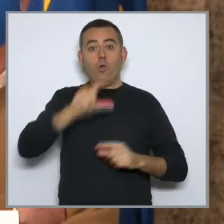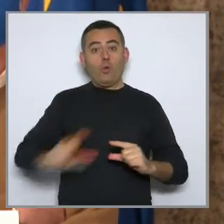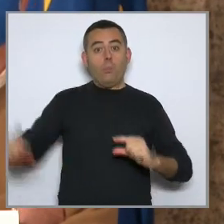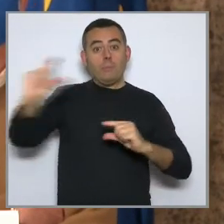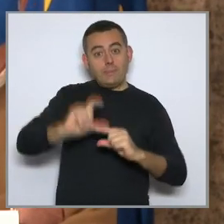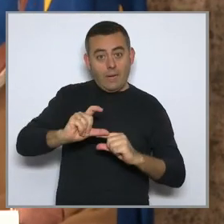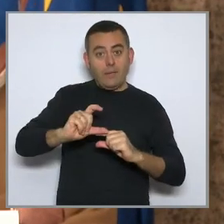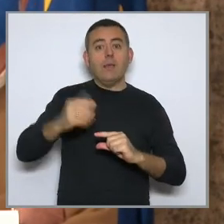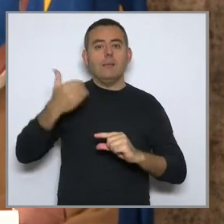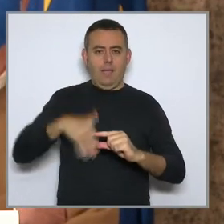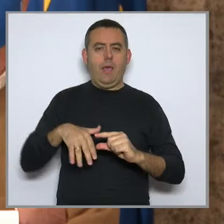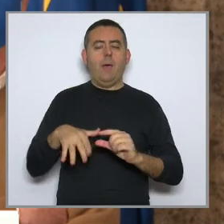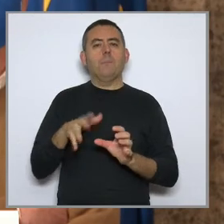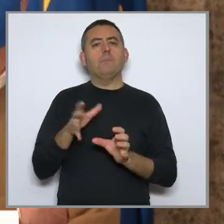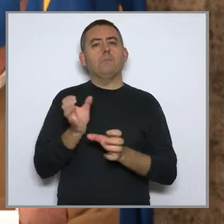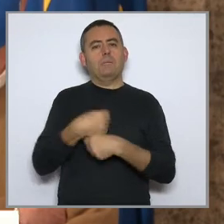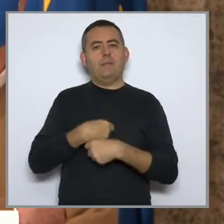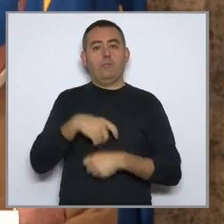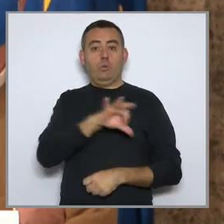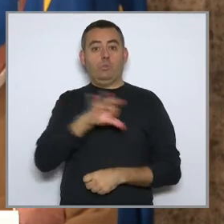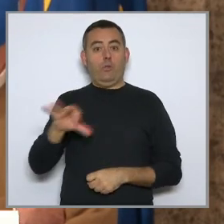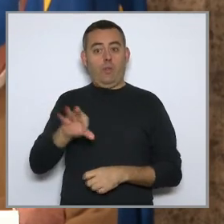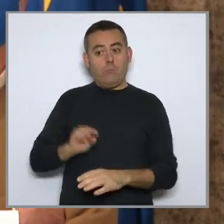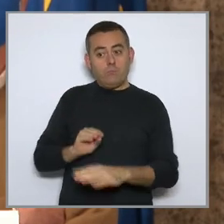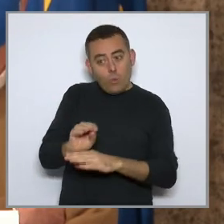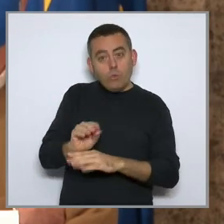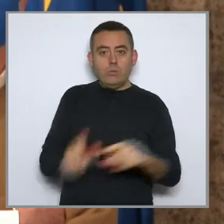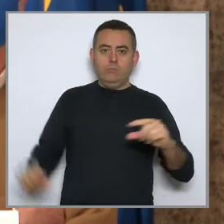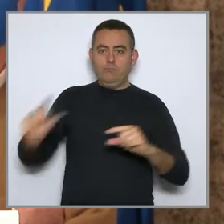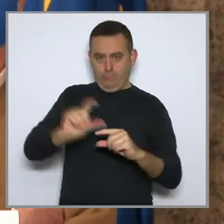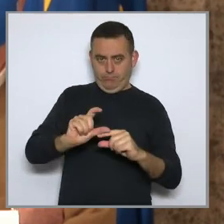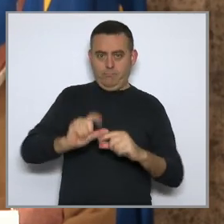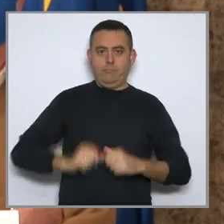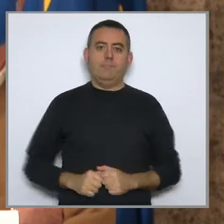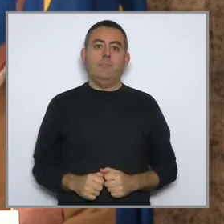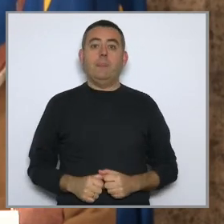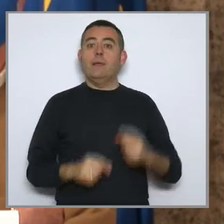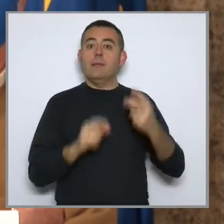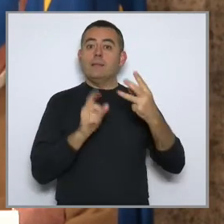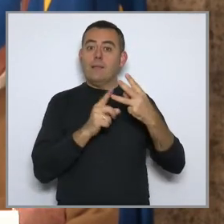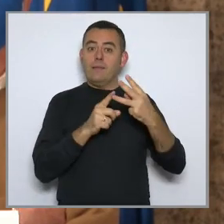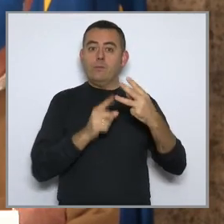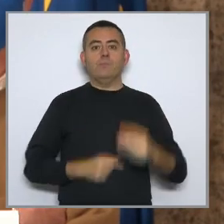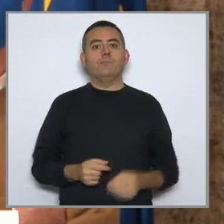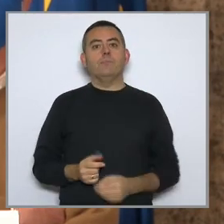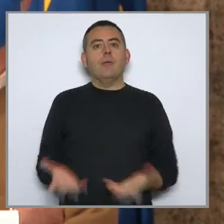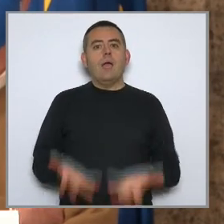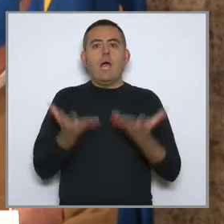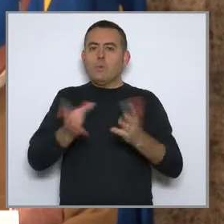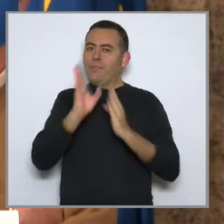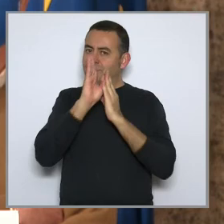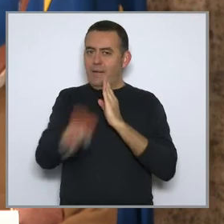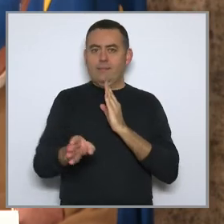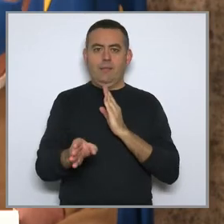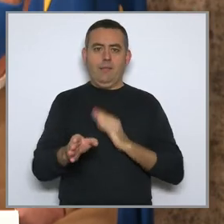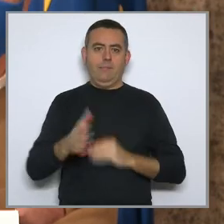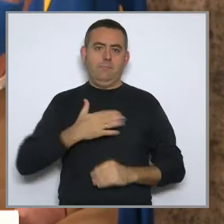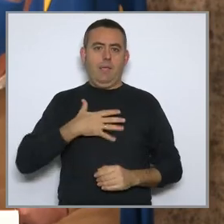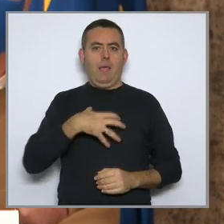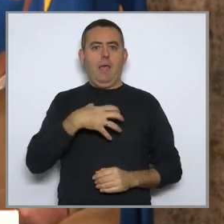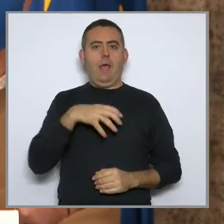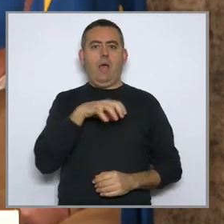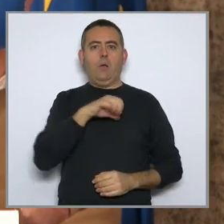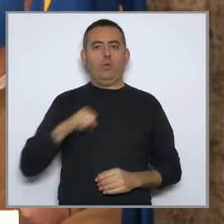que ya han recibido de la Seguridad Social. Tercera, una ayuda directa autonómica a los